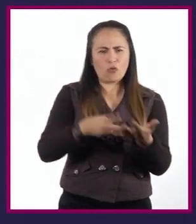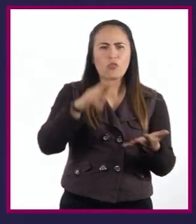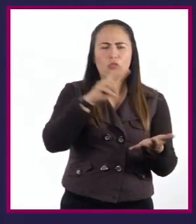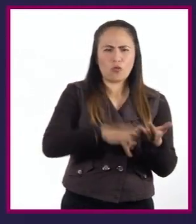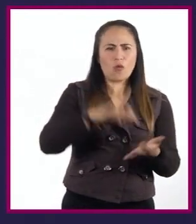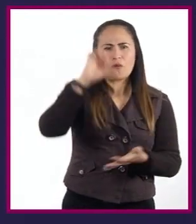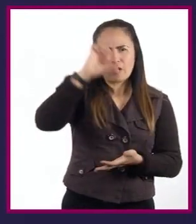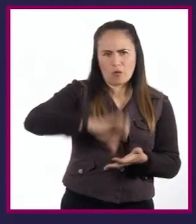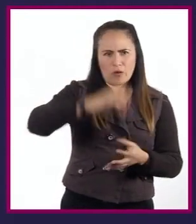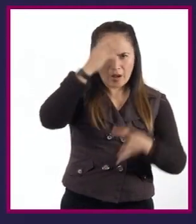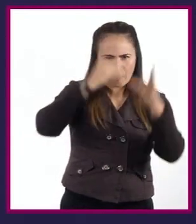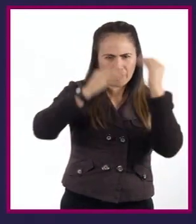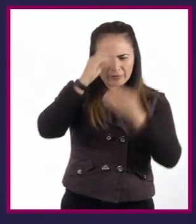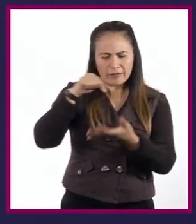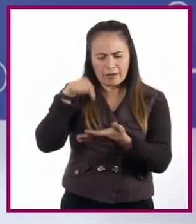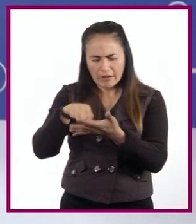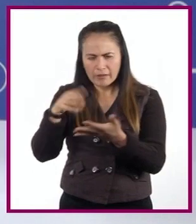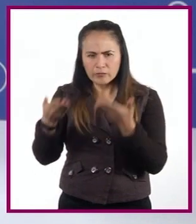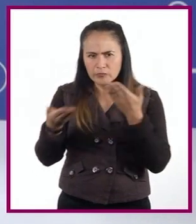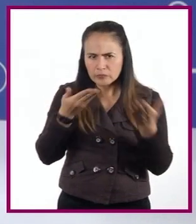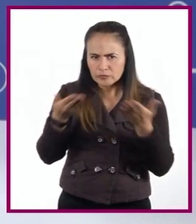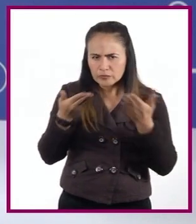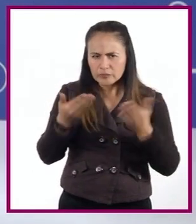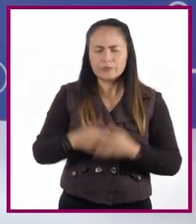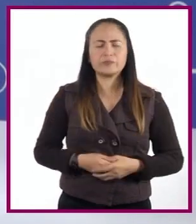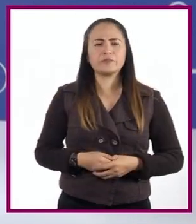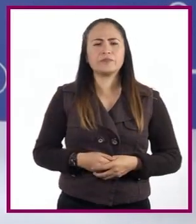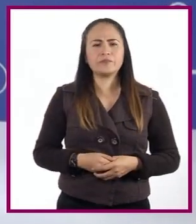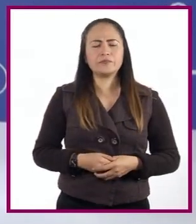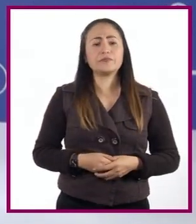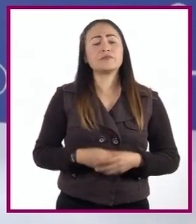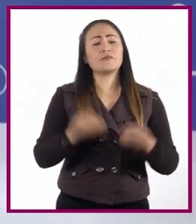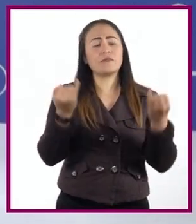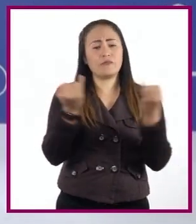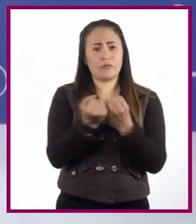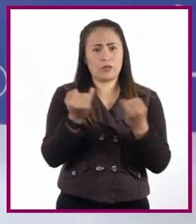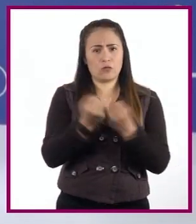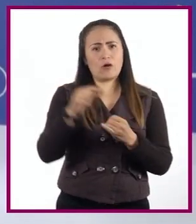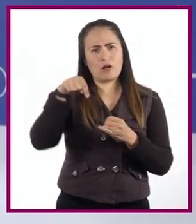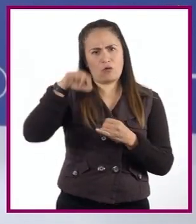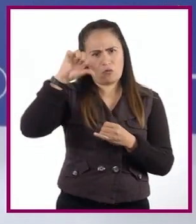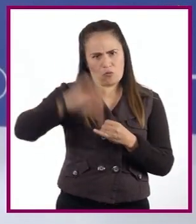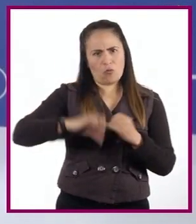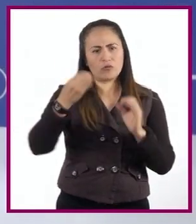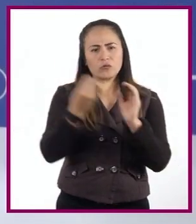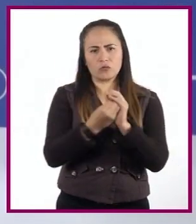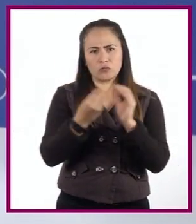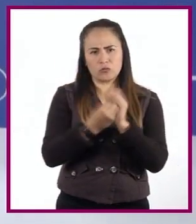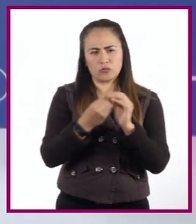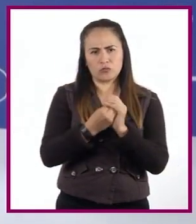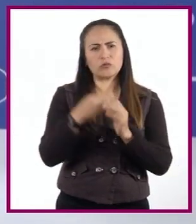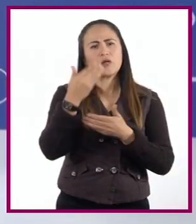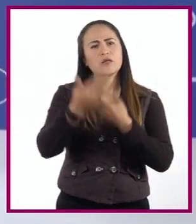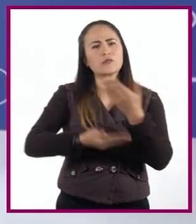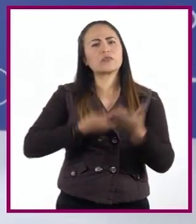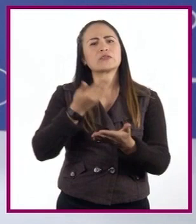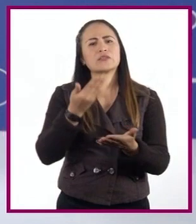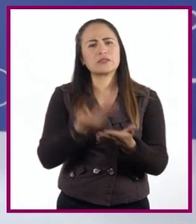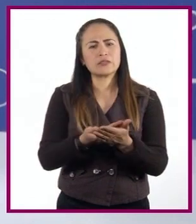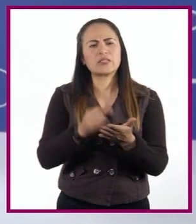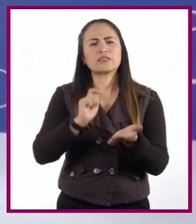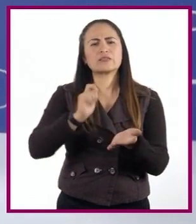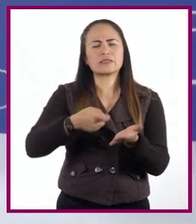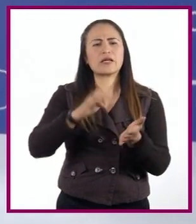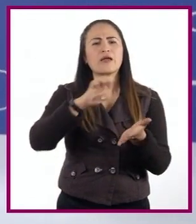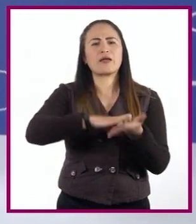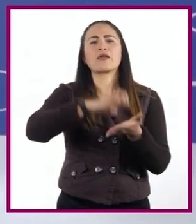desarrollaremos durante la sesión. Como parte de este trabajo, en esta sesión presentaré a ustedes algunos ejemplos